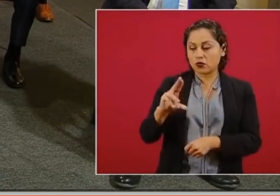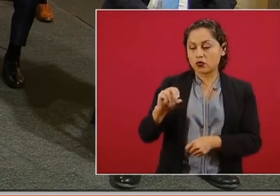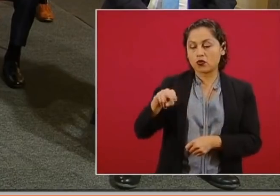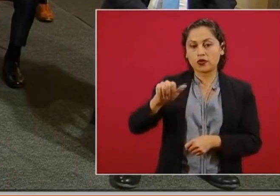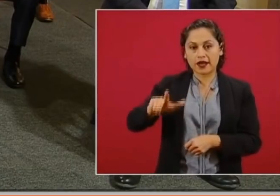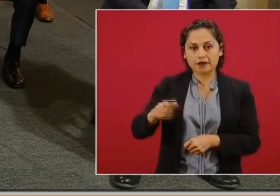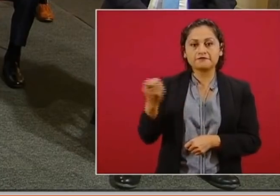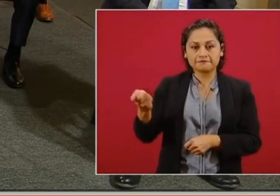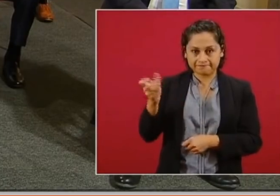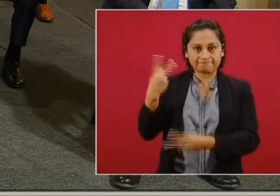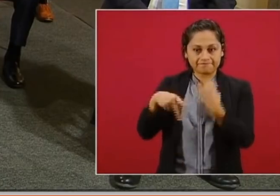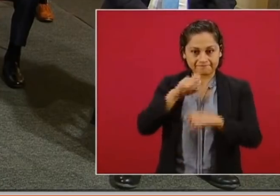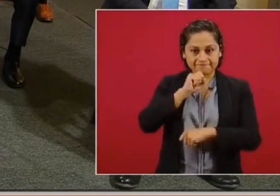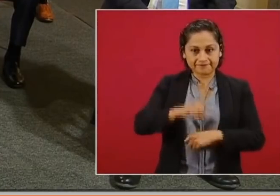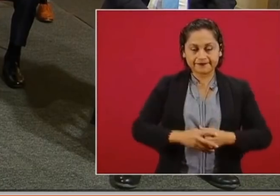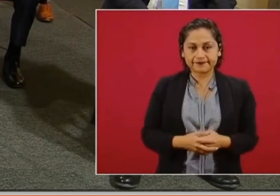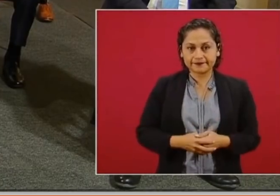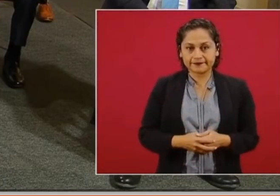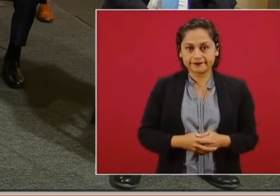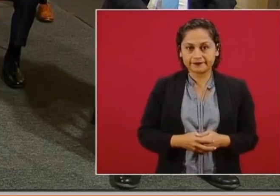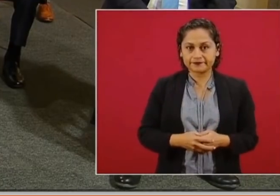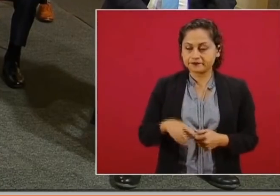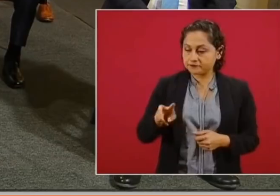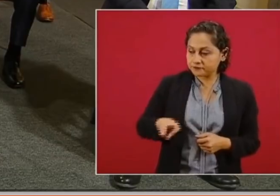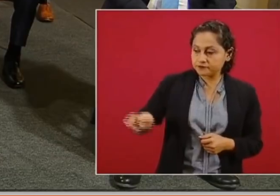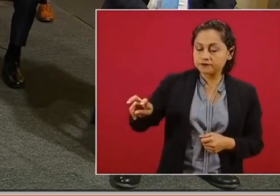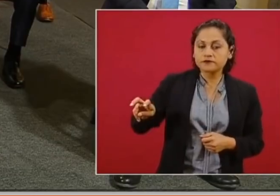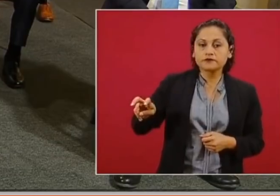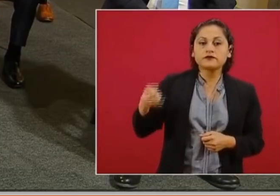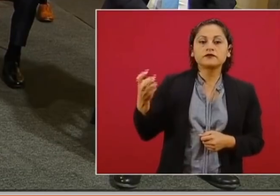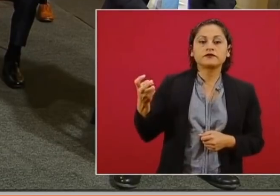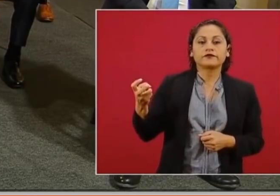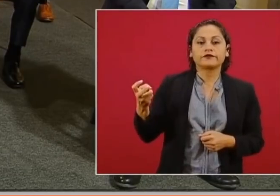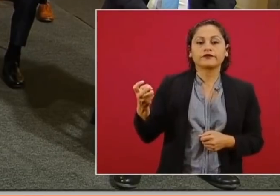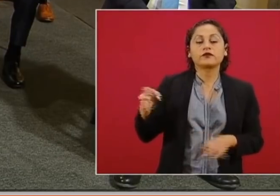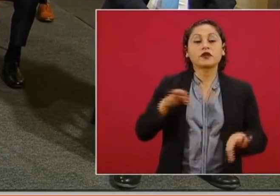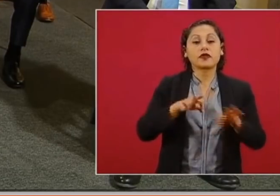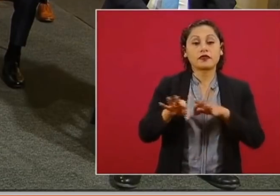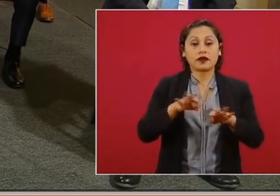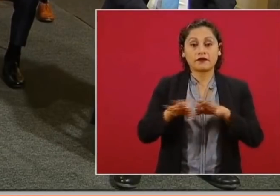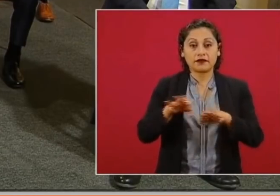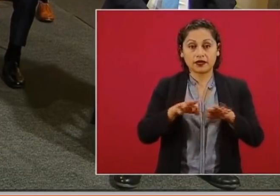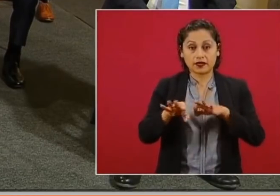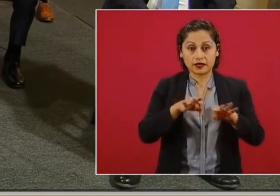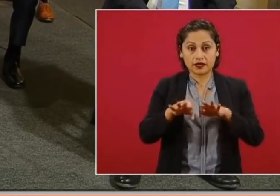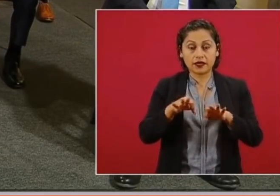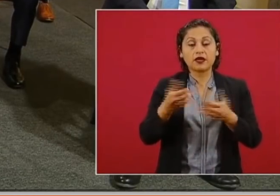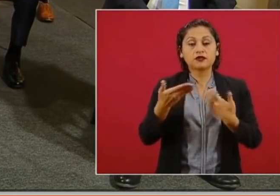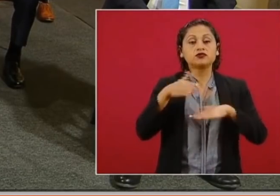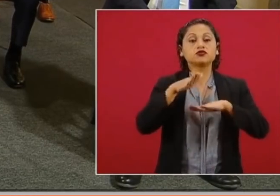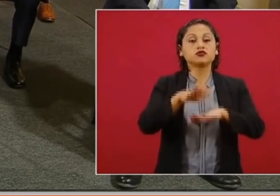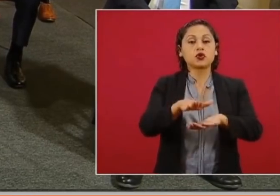está aquí también con nosotros. Ellos trabajan en lo que tiene que ver con